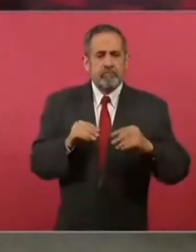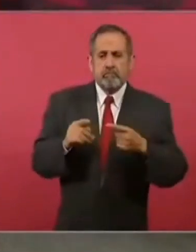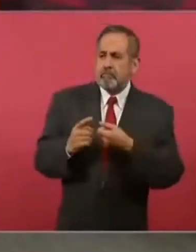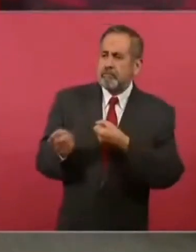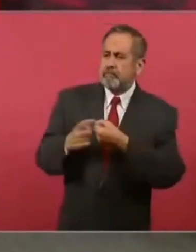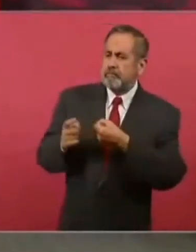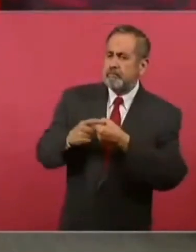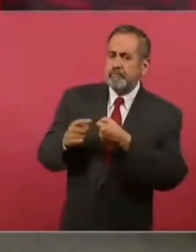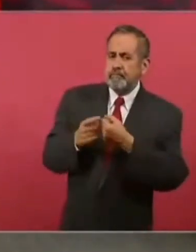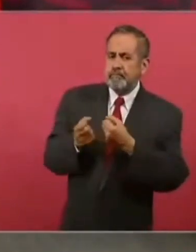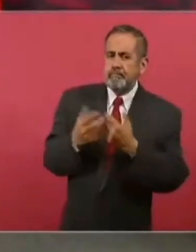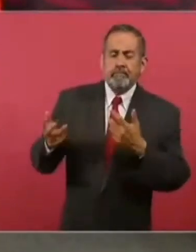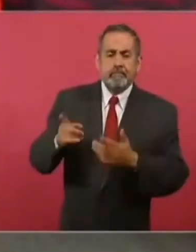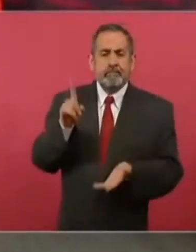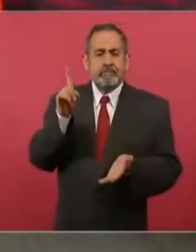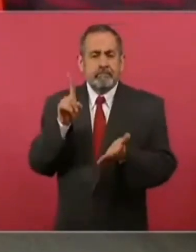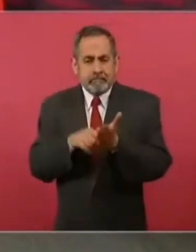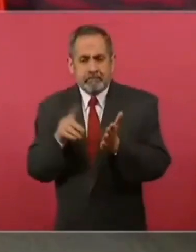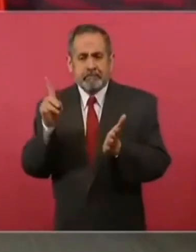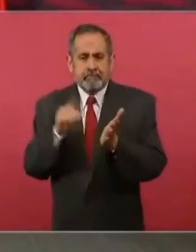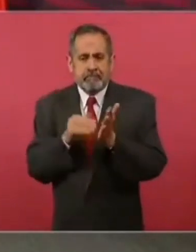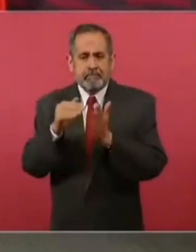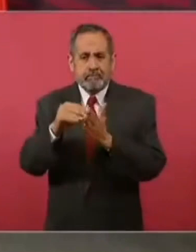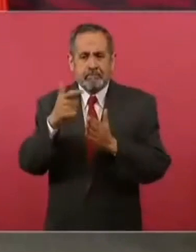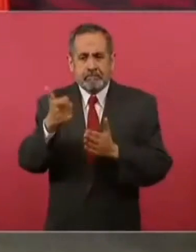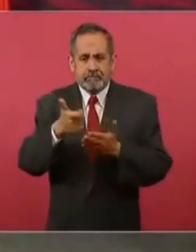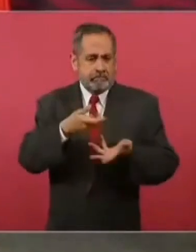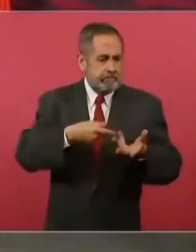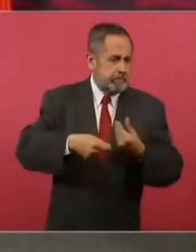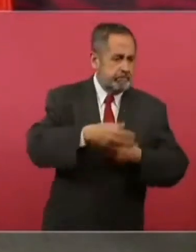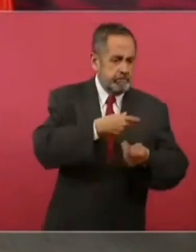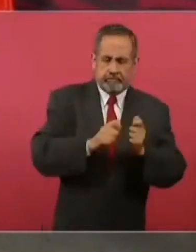en sus cuentas hasta 1,000 millones de pesos